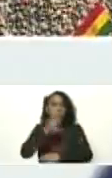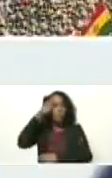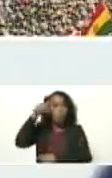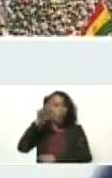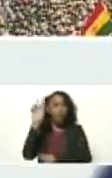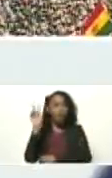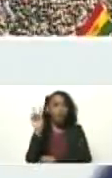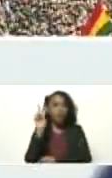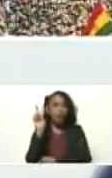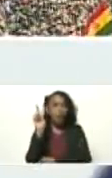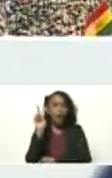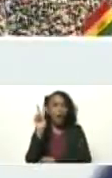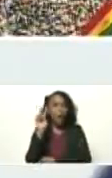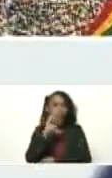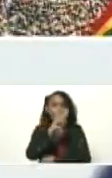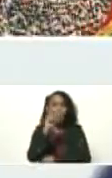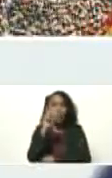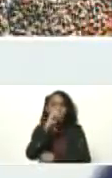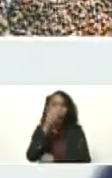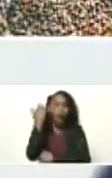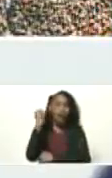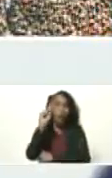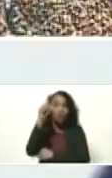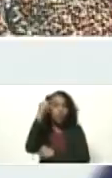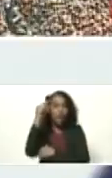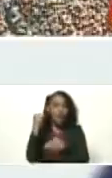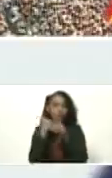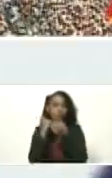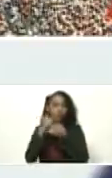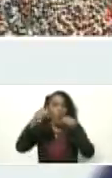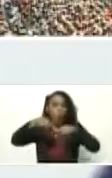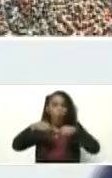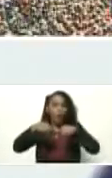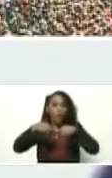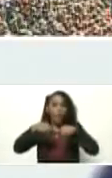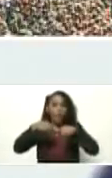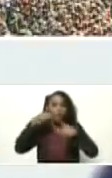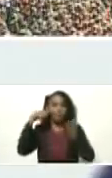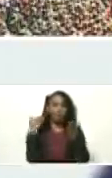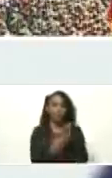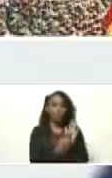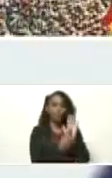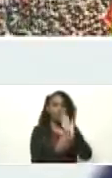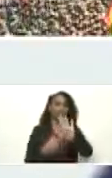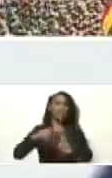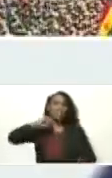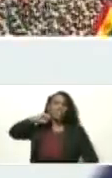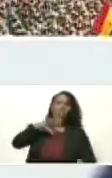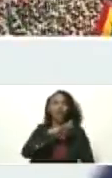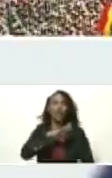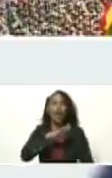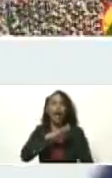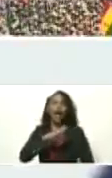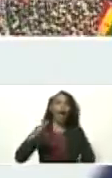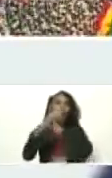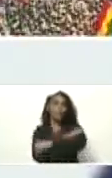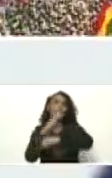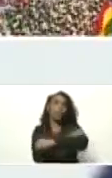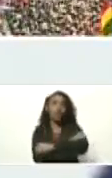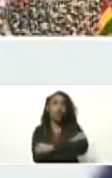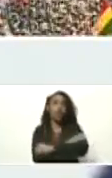Venezuela hace 20 años, un día como hoy, le dio una lección histórica a la